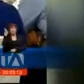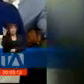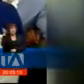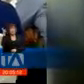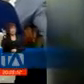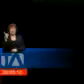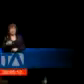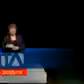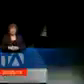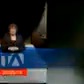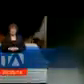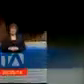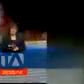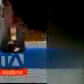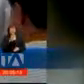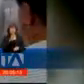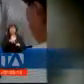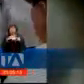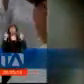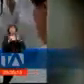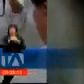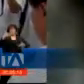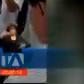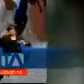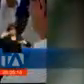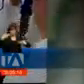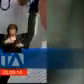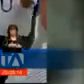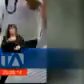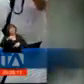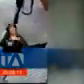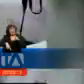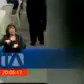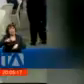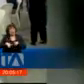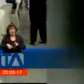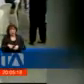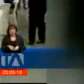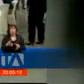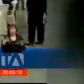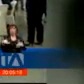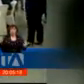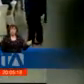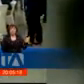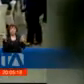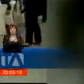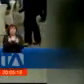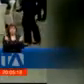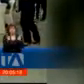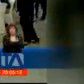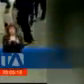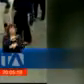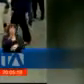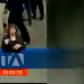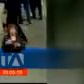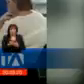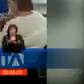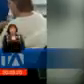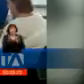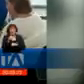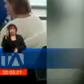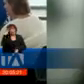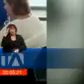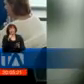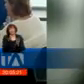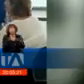Social Cristiano, algunos militantes del movimiento y otros aliados. El objetivo, contaban, era conocer los proyectos